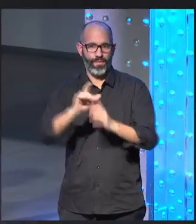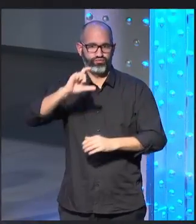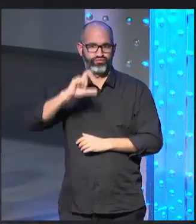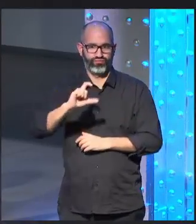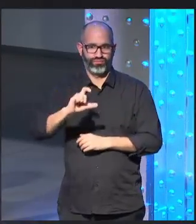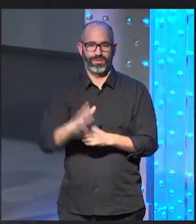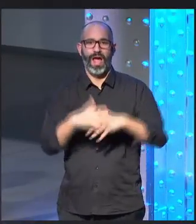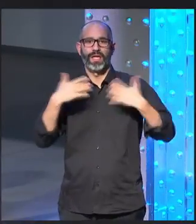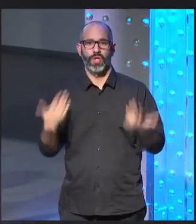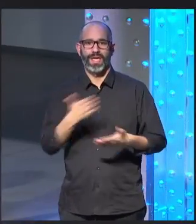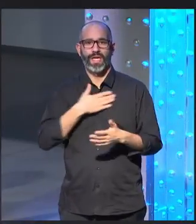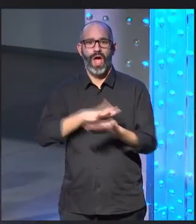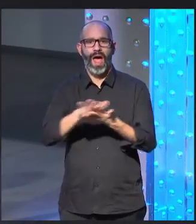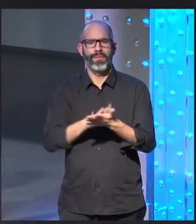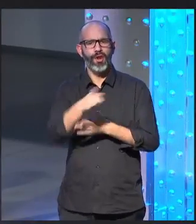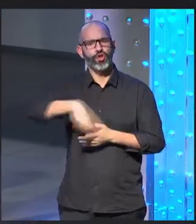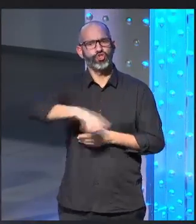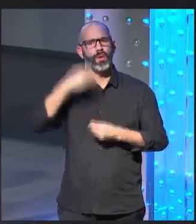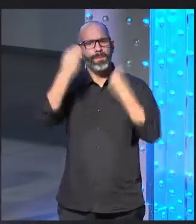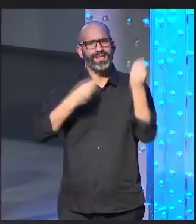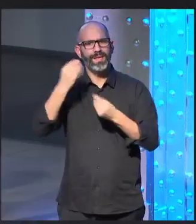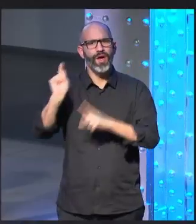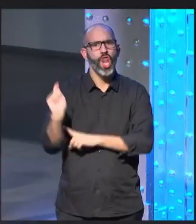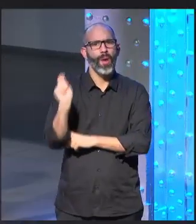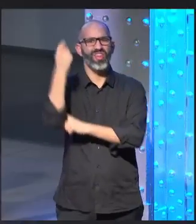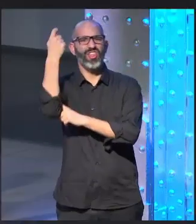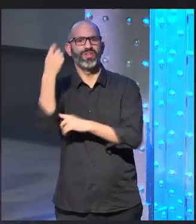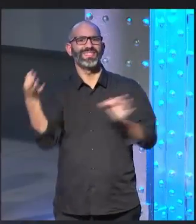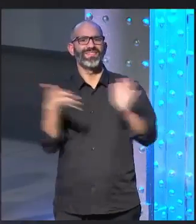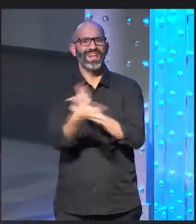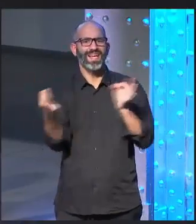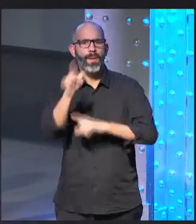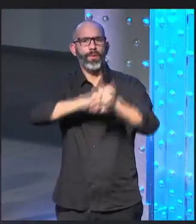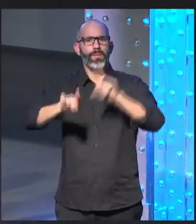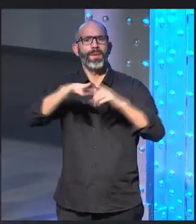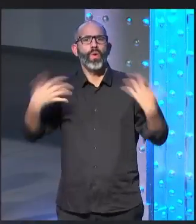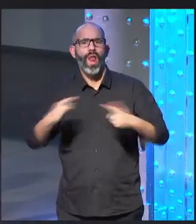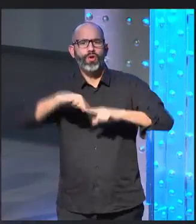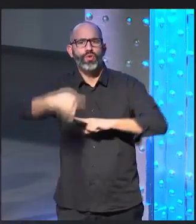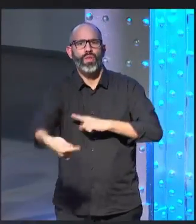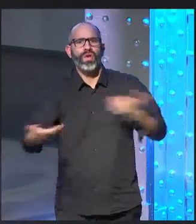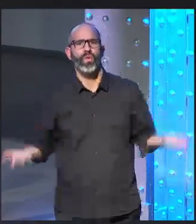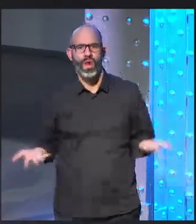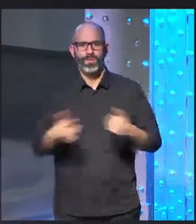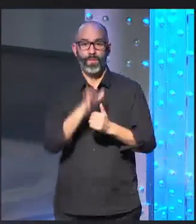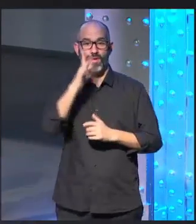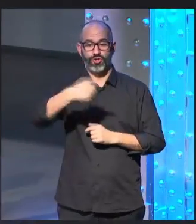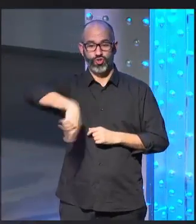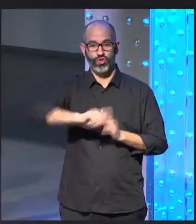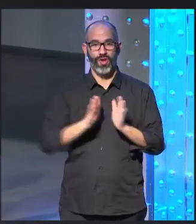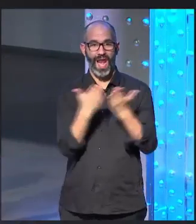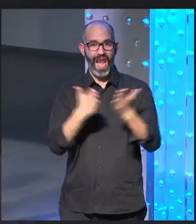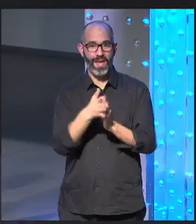pues el tema de qué consideramos nosotros innovación, qué problemas tiene, qué inconvenientes. Entonces, en el libro hay,